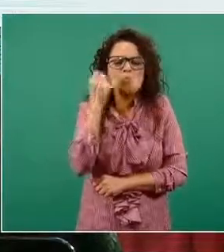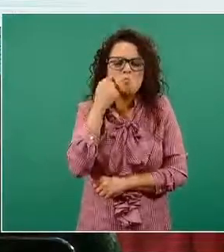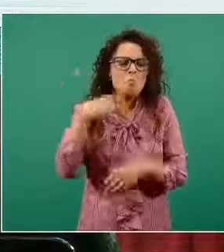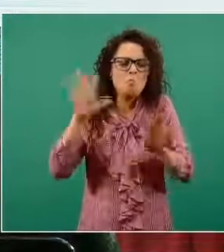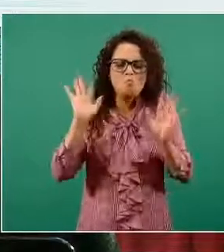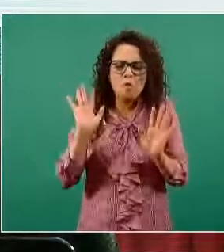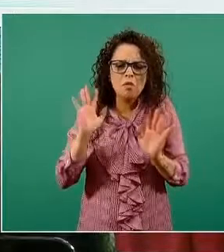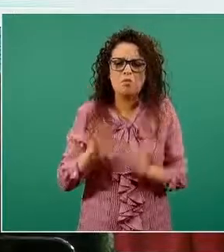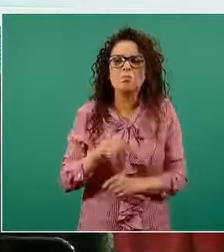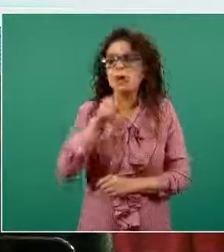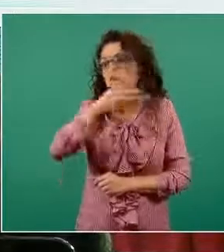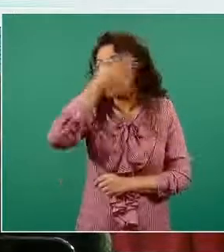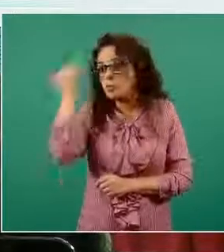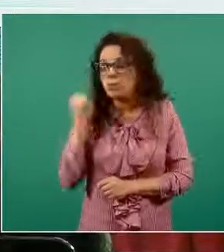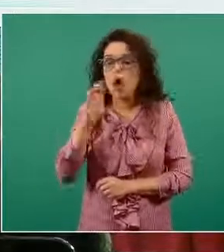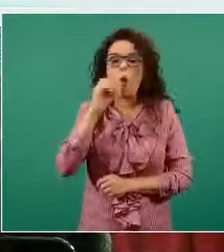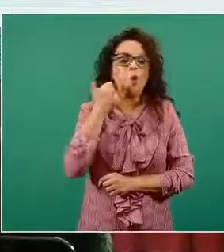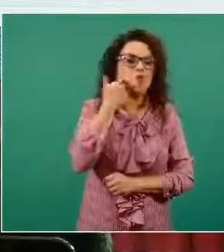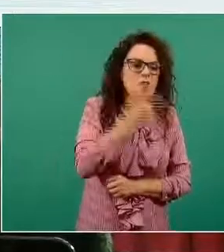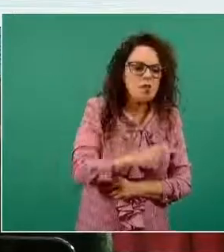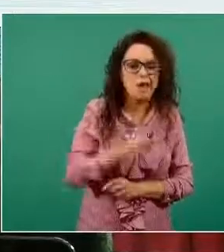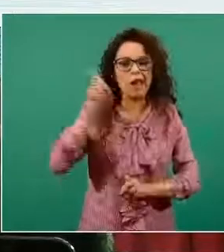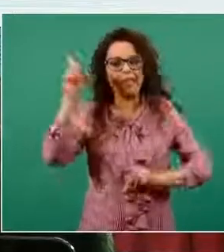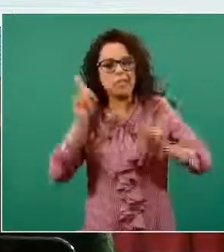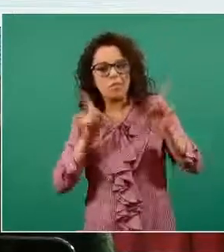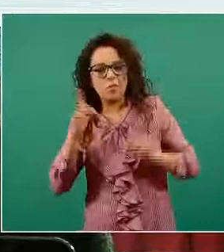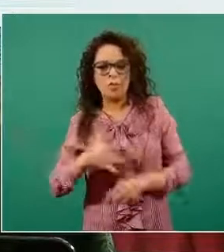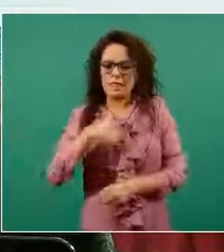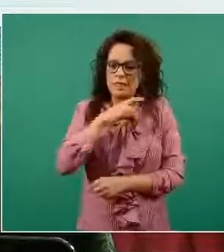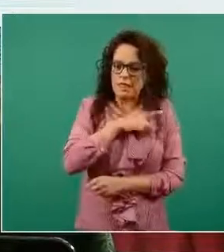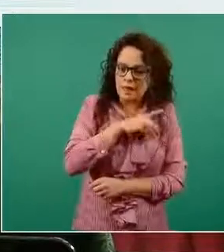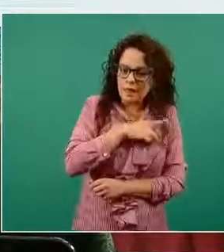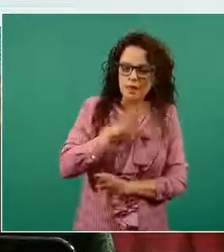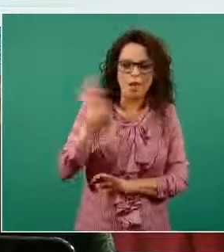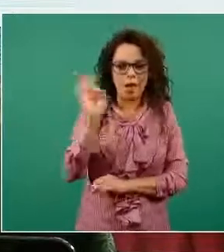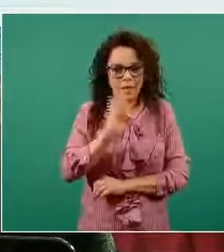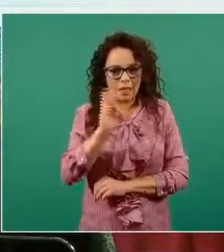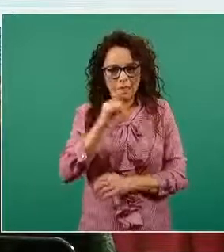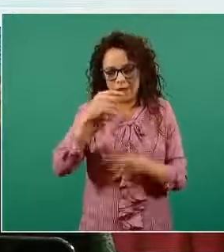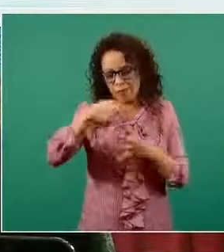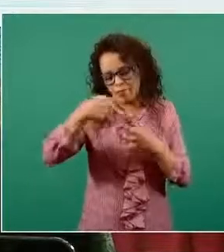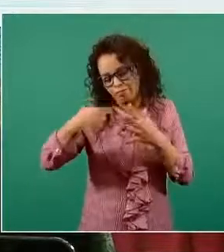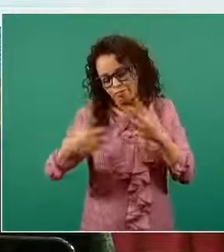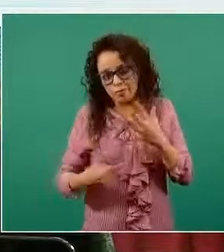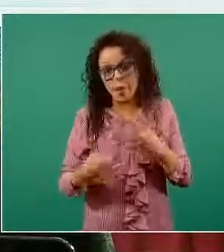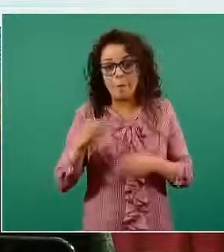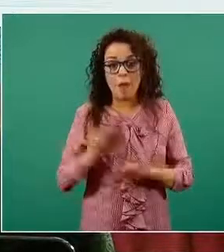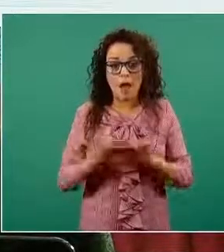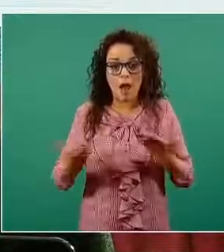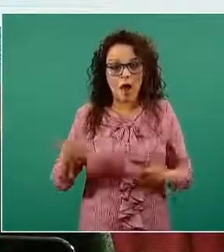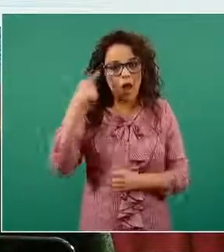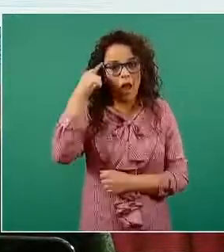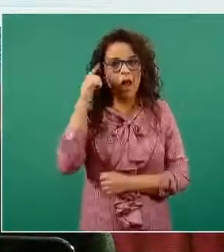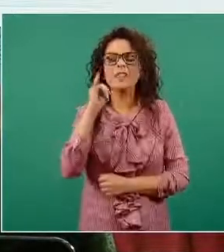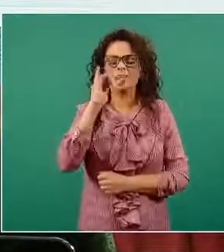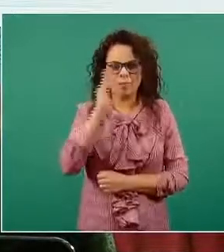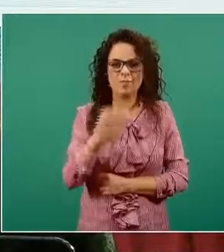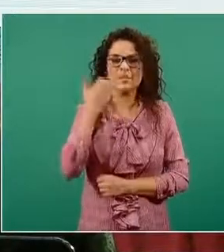enteró, no quiso, no se decidió, le dio miedo en el momento, pero hoy ya está decidida a vacunarse,